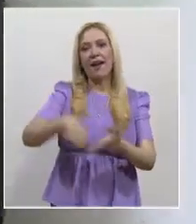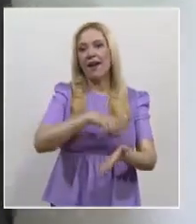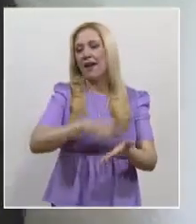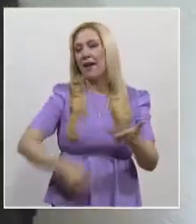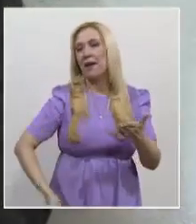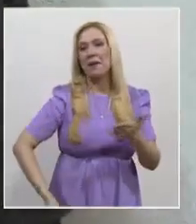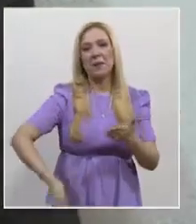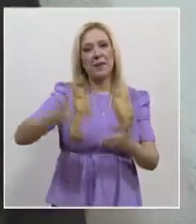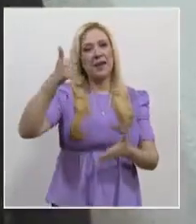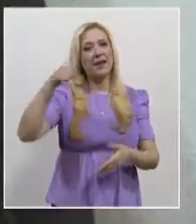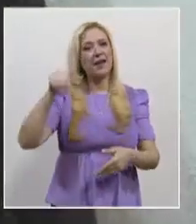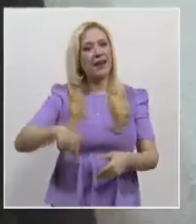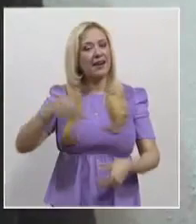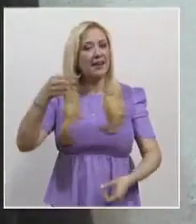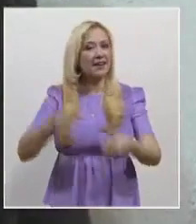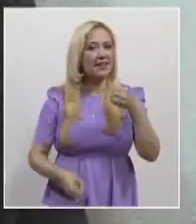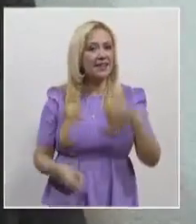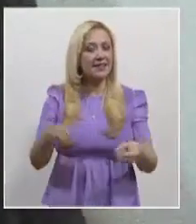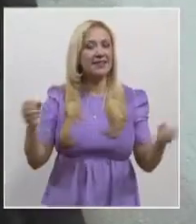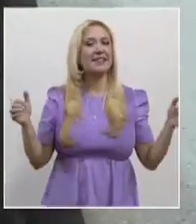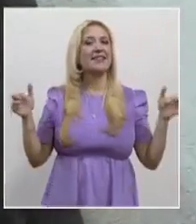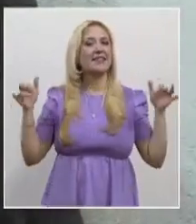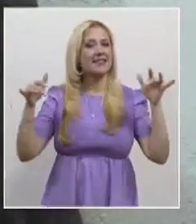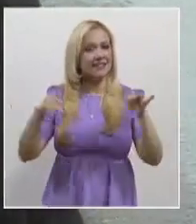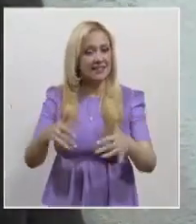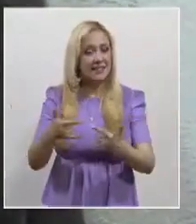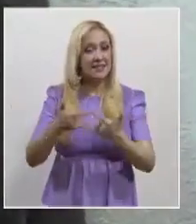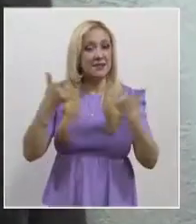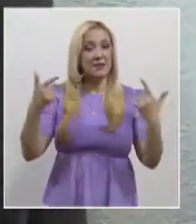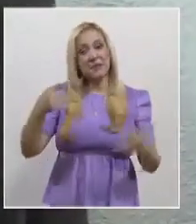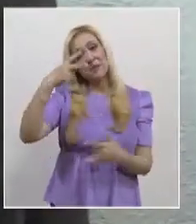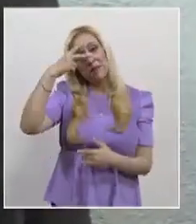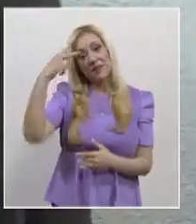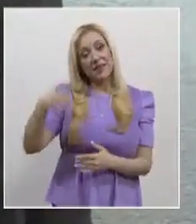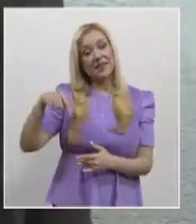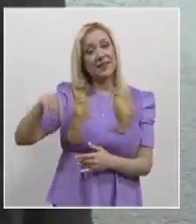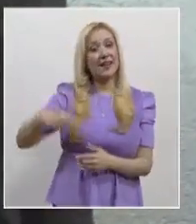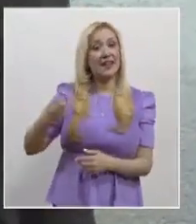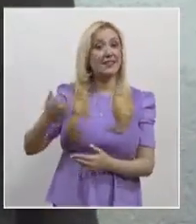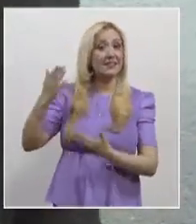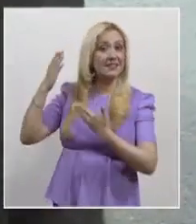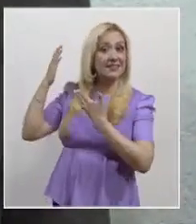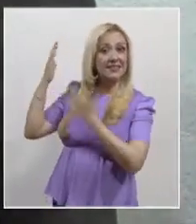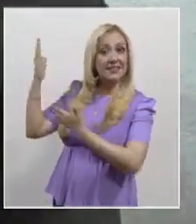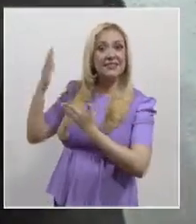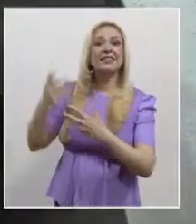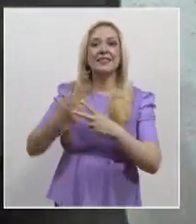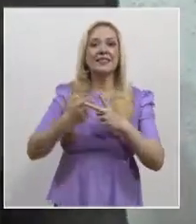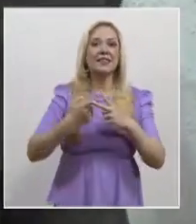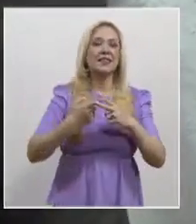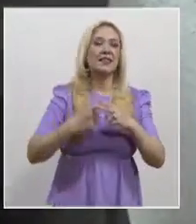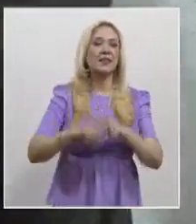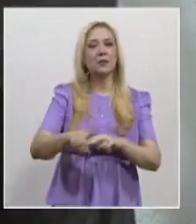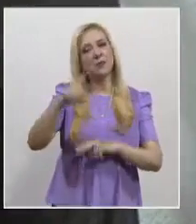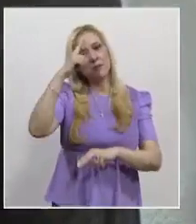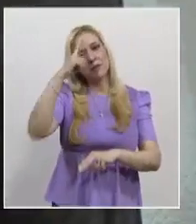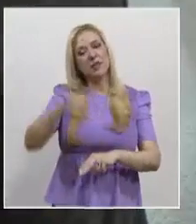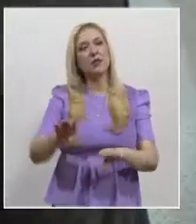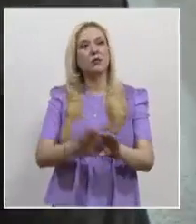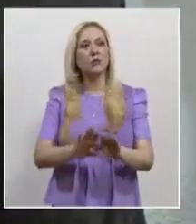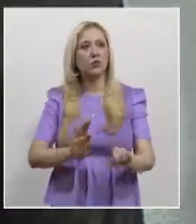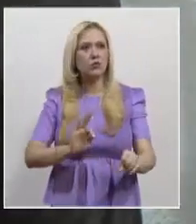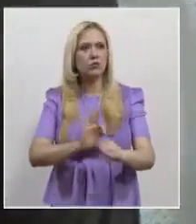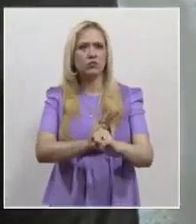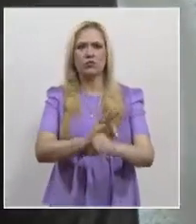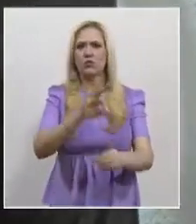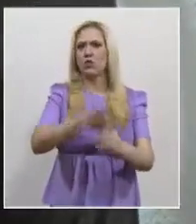órgano jurisdiccional federal en materia electoral en la historia de México, con el cual se inició el proceso de defensa jurídica del